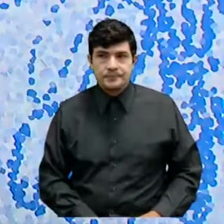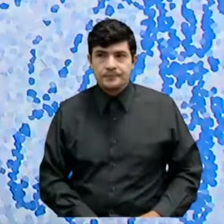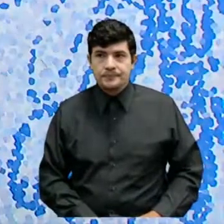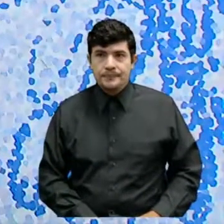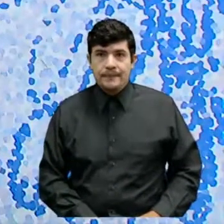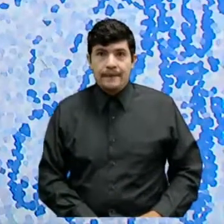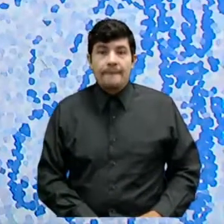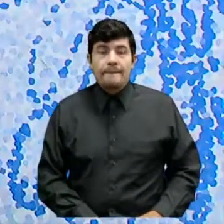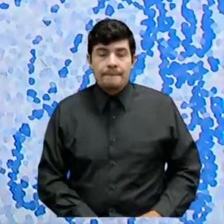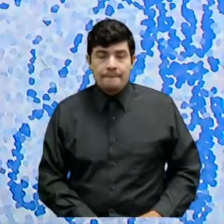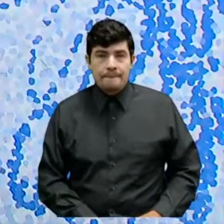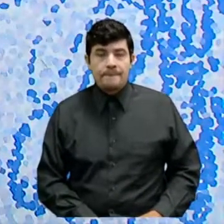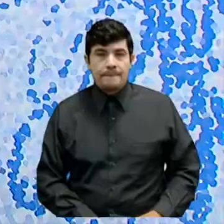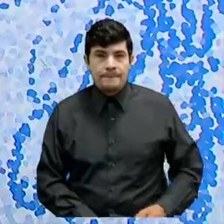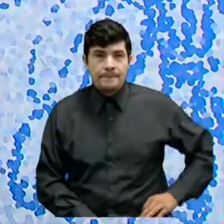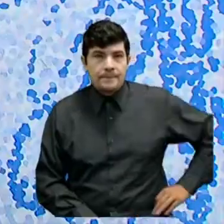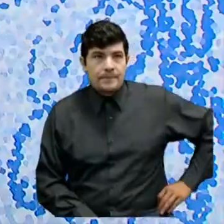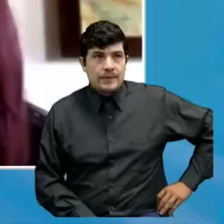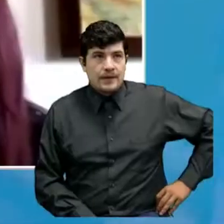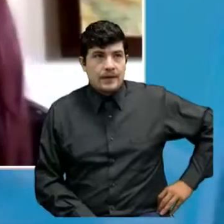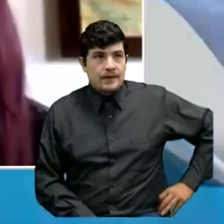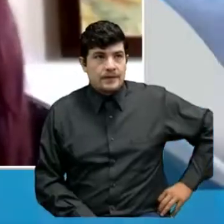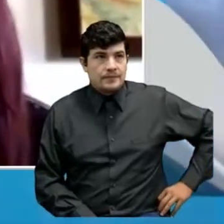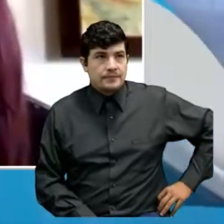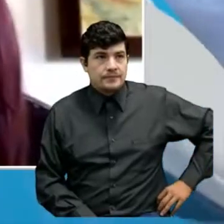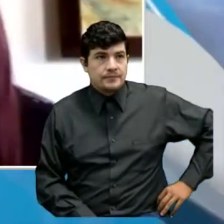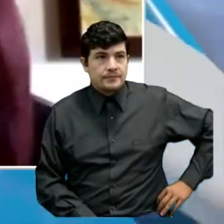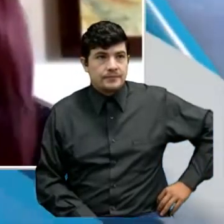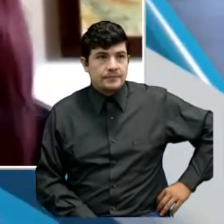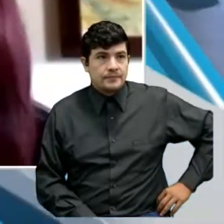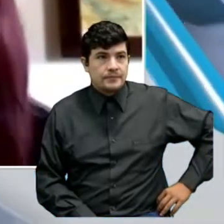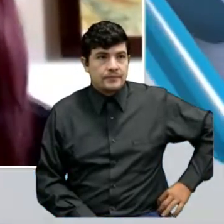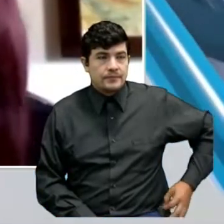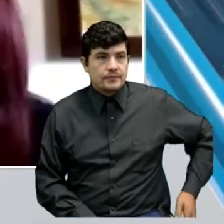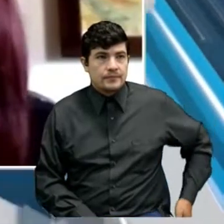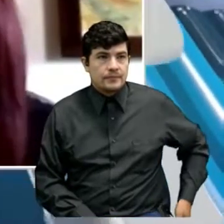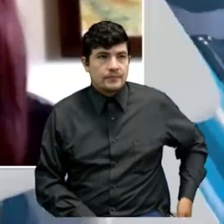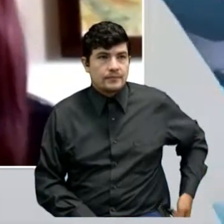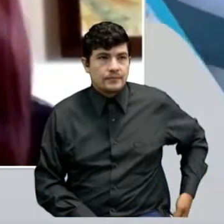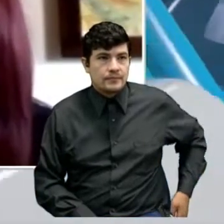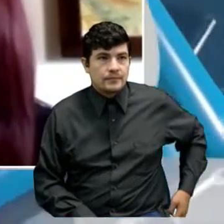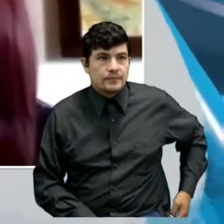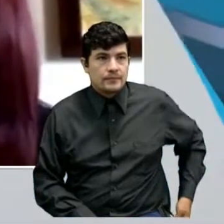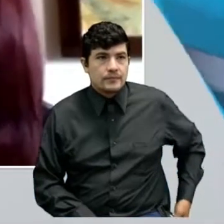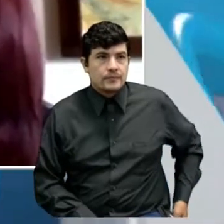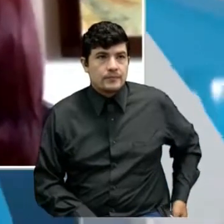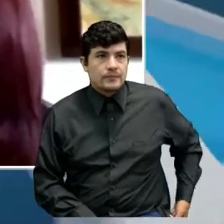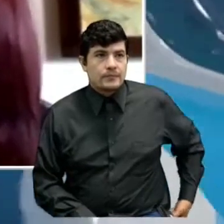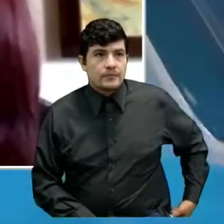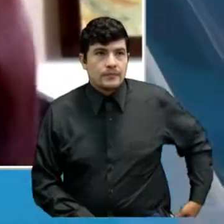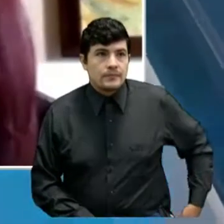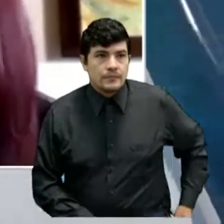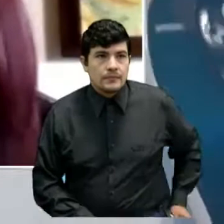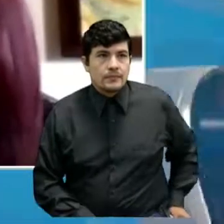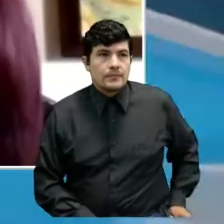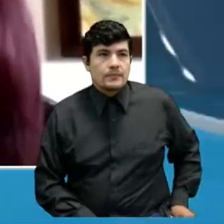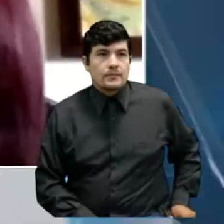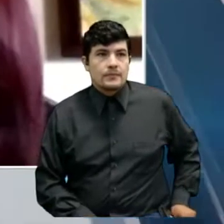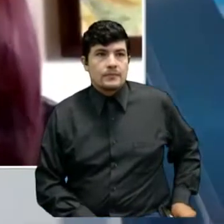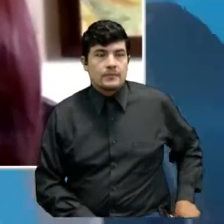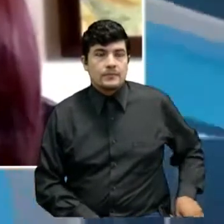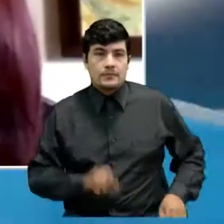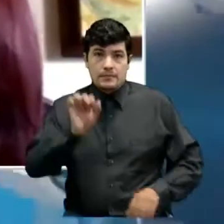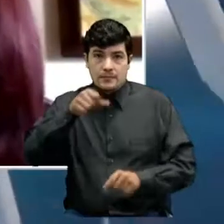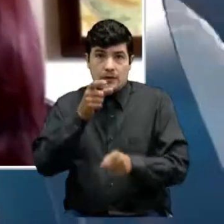Listo. Pues, doctora Marlene, sí, yo creo que nuestra posición es que debe computarse el auxilio de transporte, el